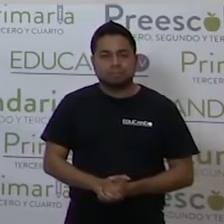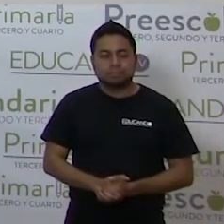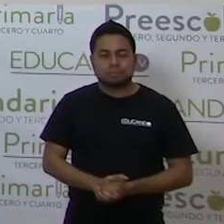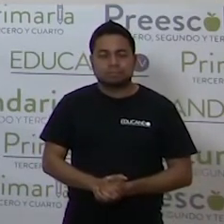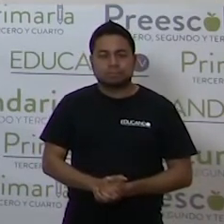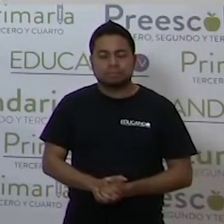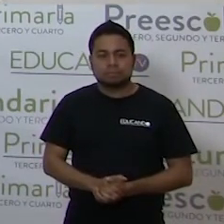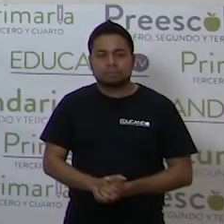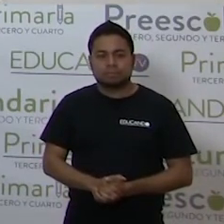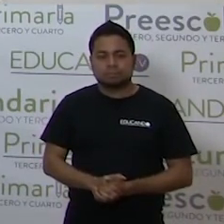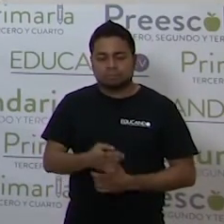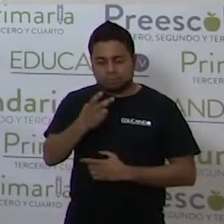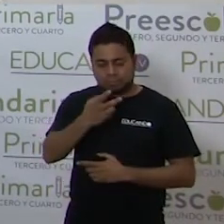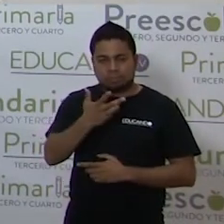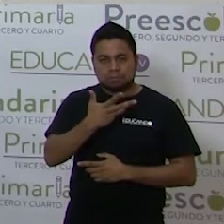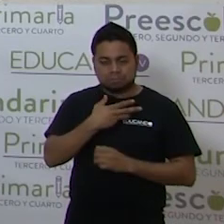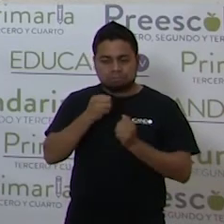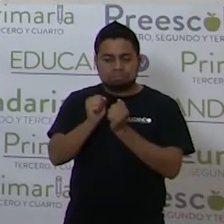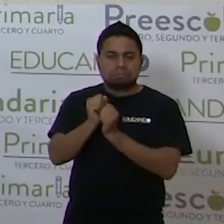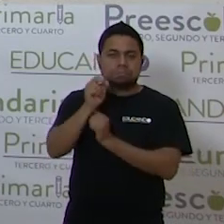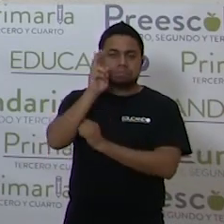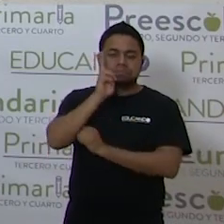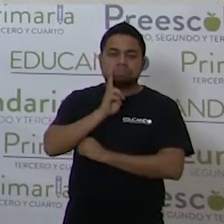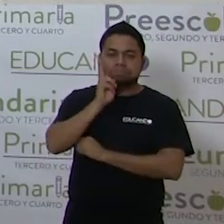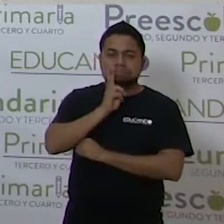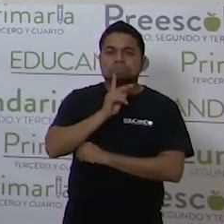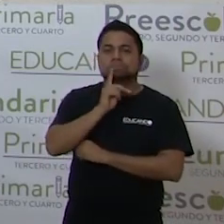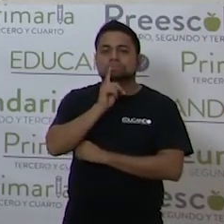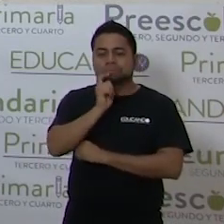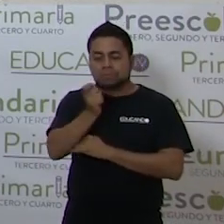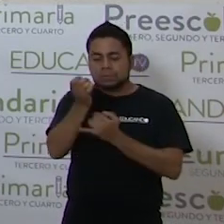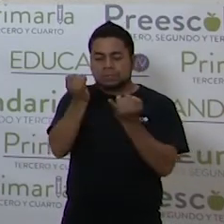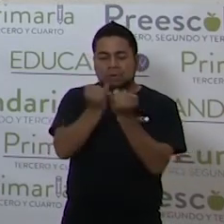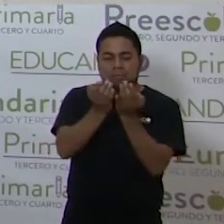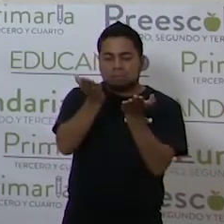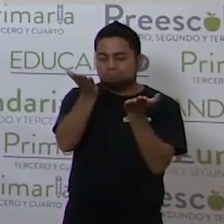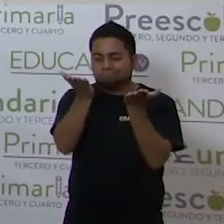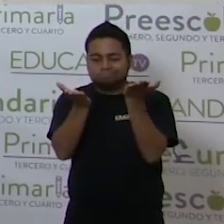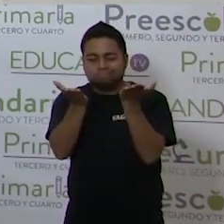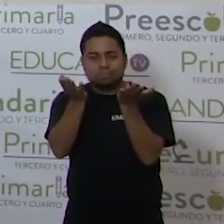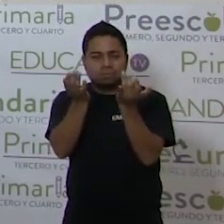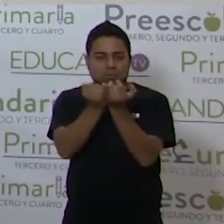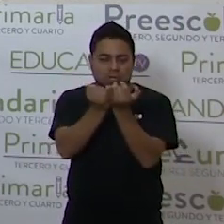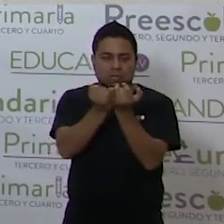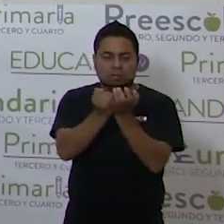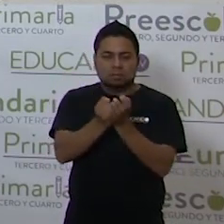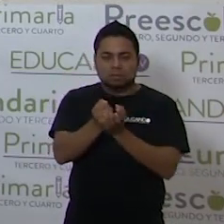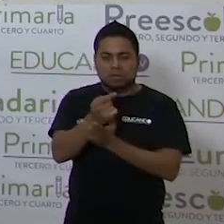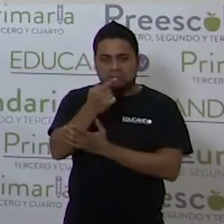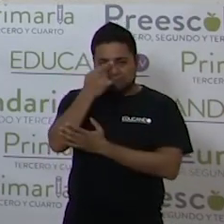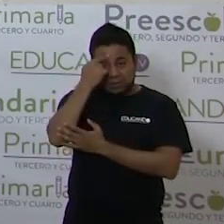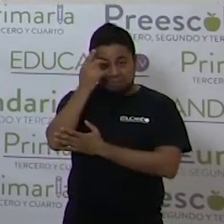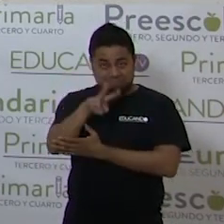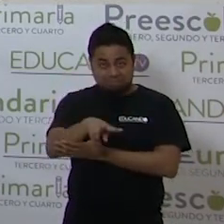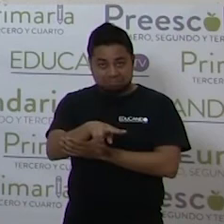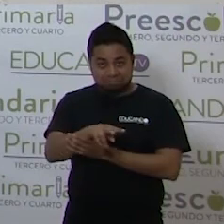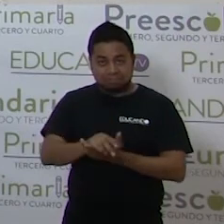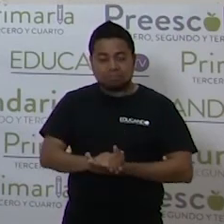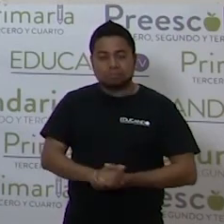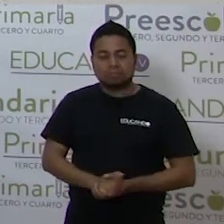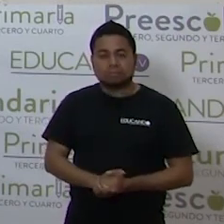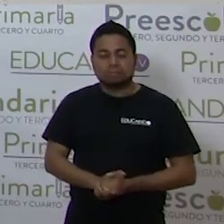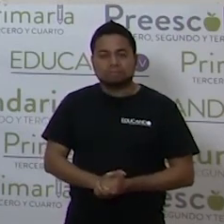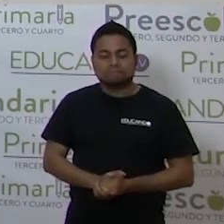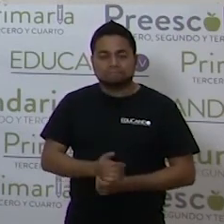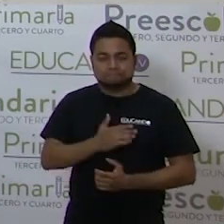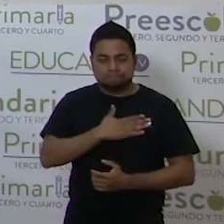y así comprobamos nuestra igualdad sencillito bueno